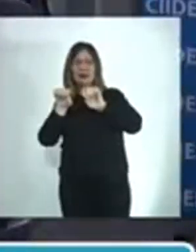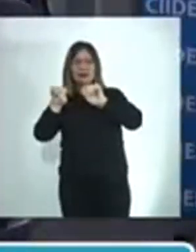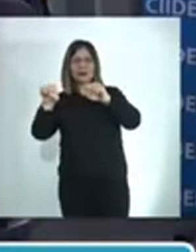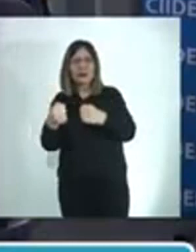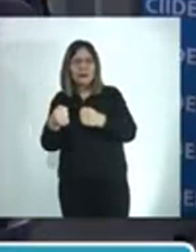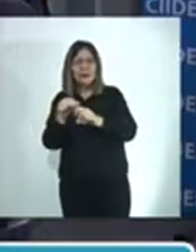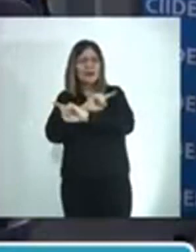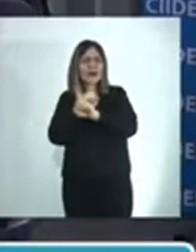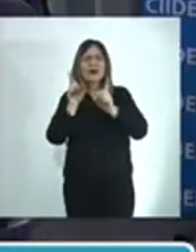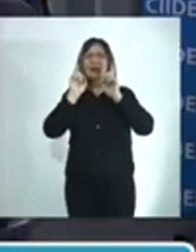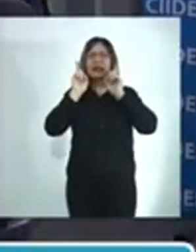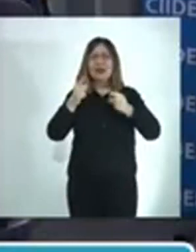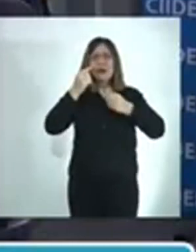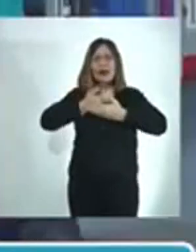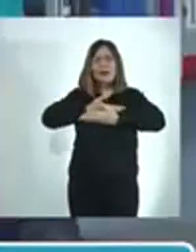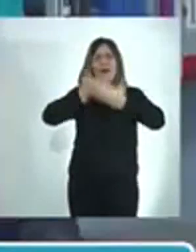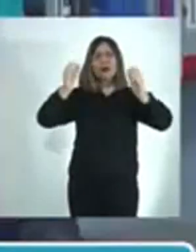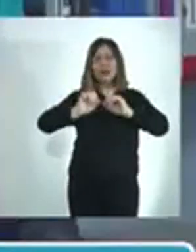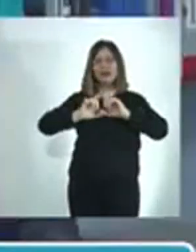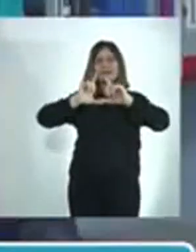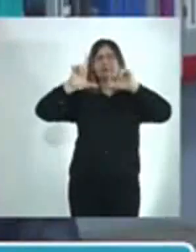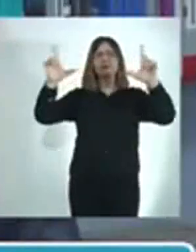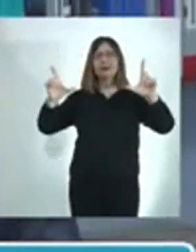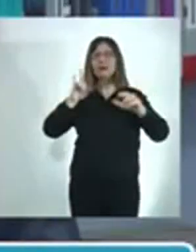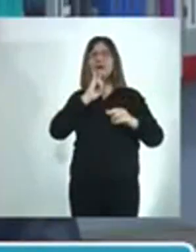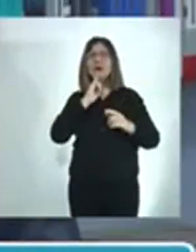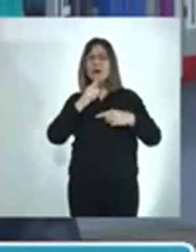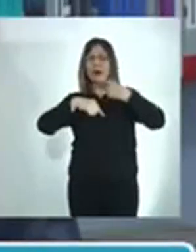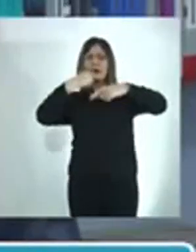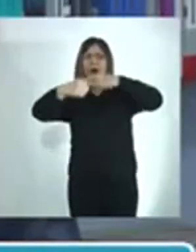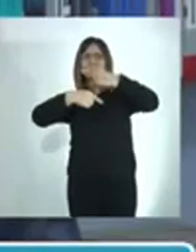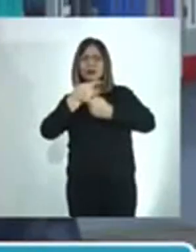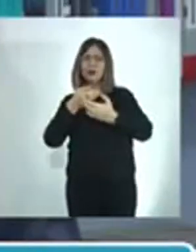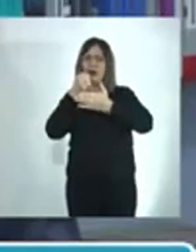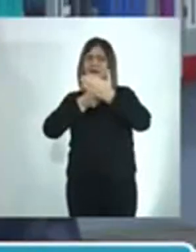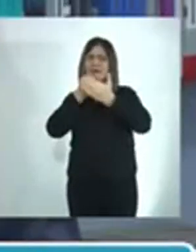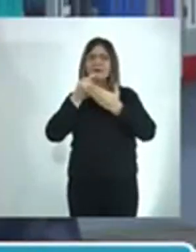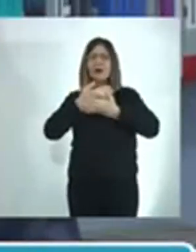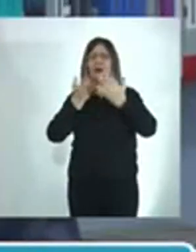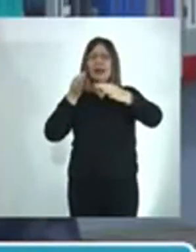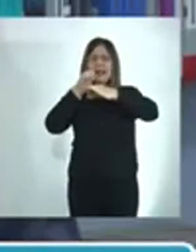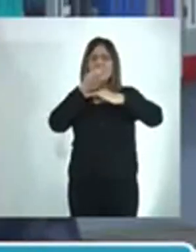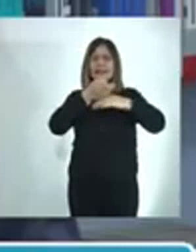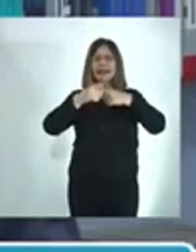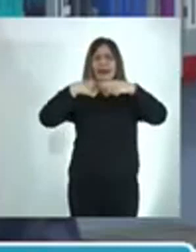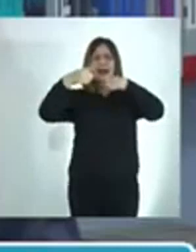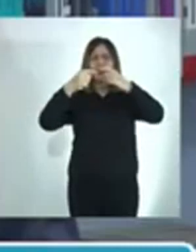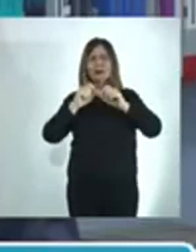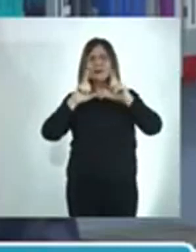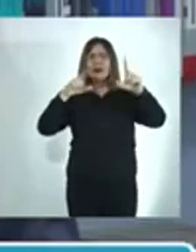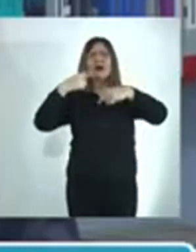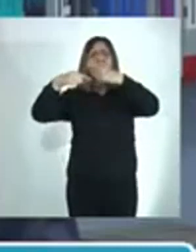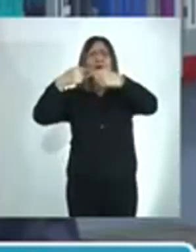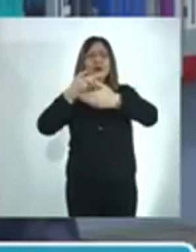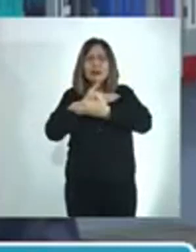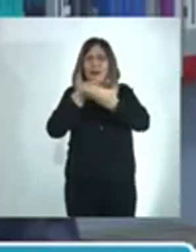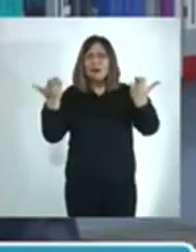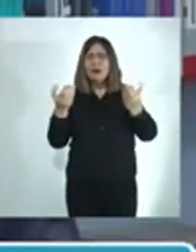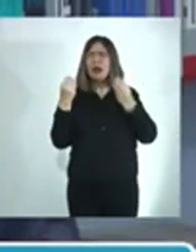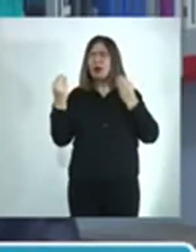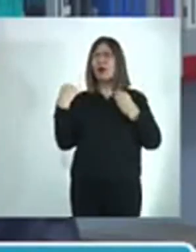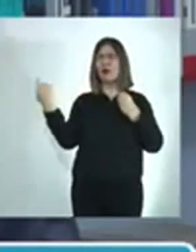viviendo el mundo, la educación no se detiene. Y la educación ha generado las herramientas y